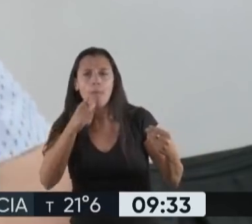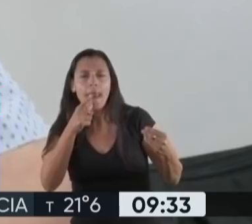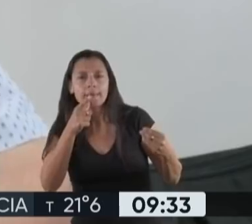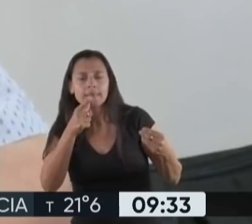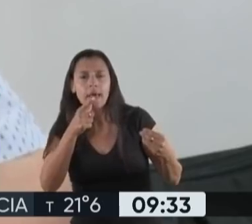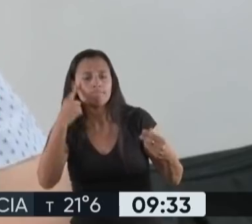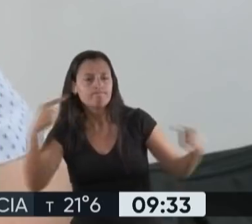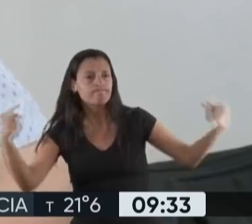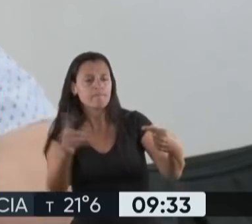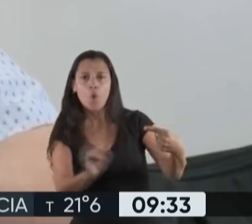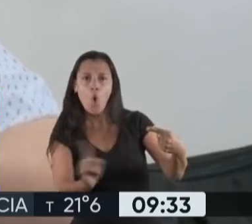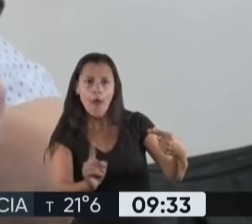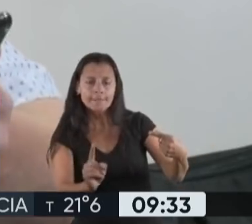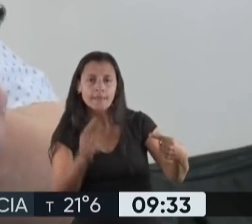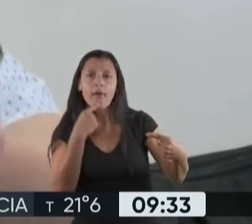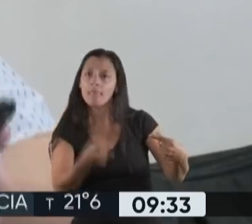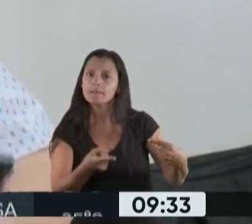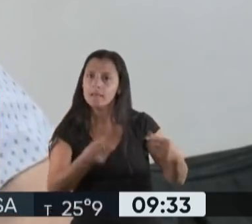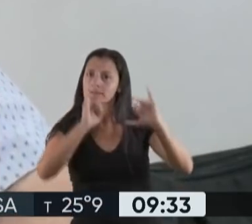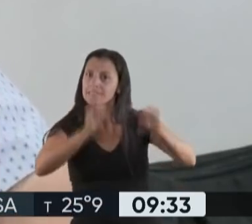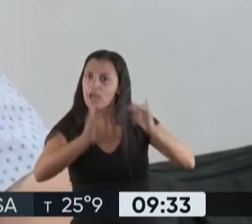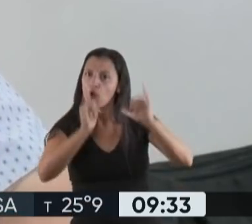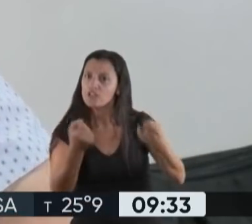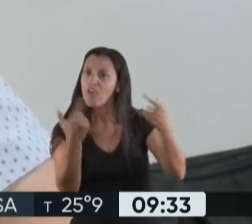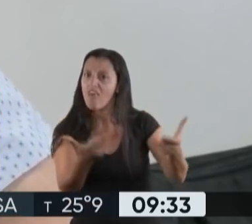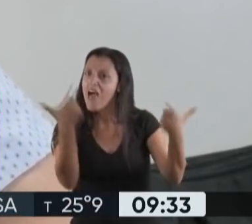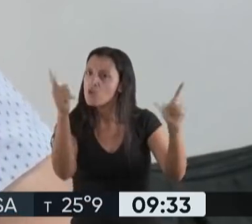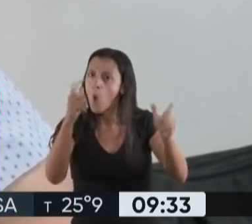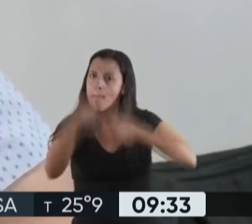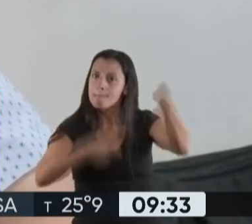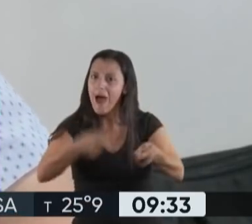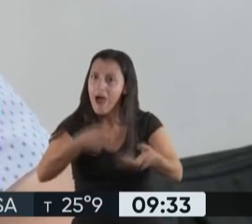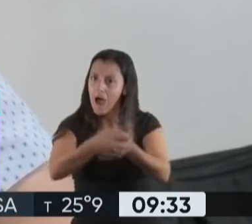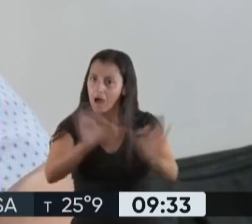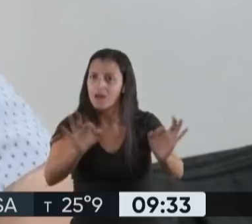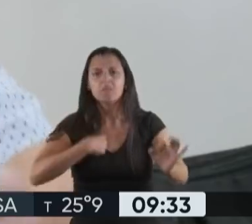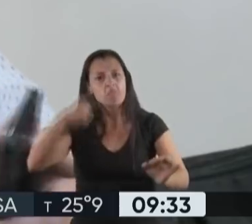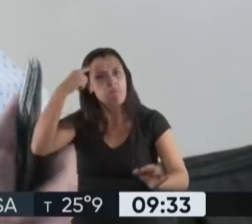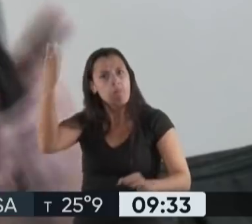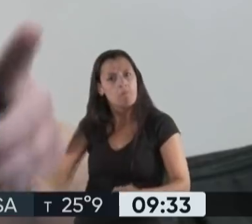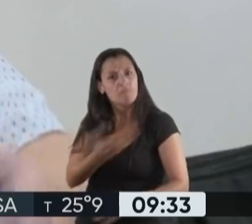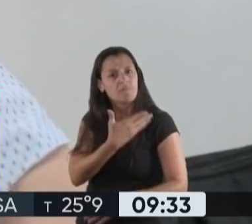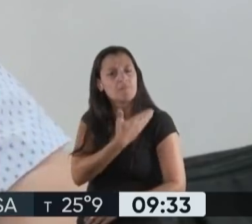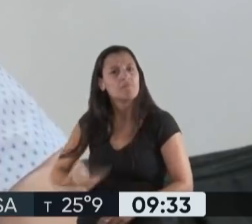que Argentina no entre en default. Aclarado esta gravedad de lo que estamos hablando, ¿no le parece grave al presidente que el